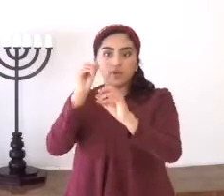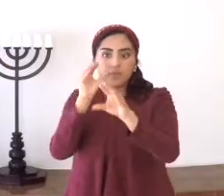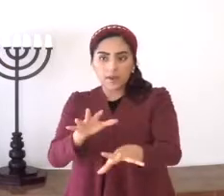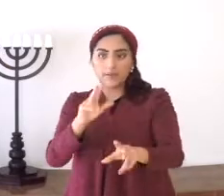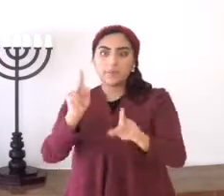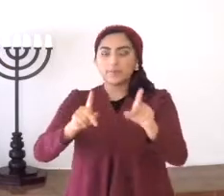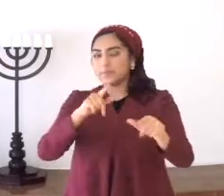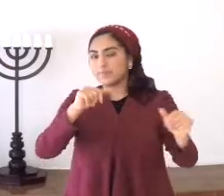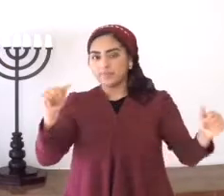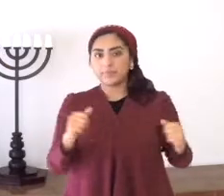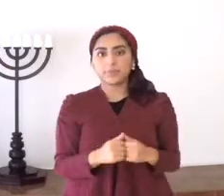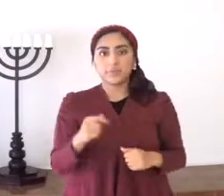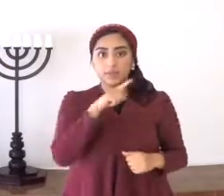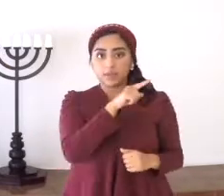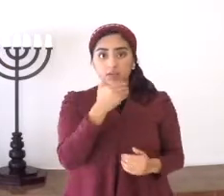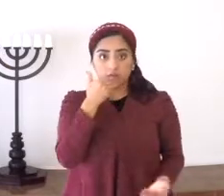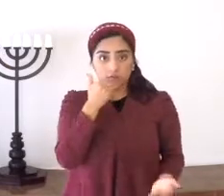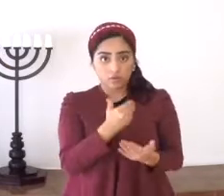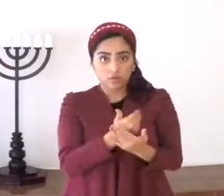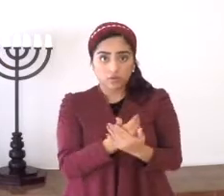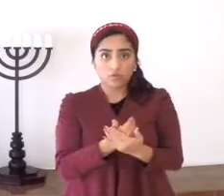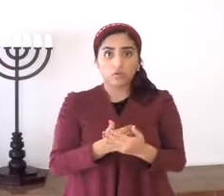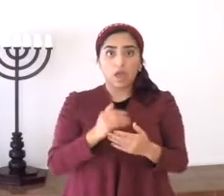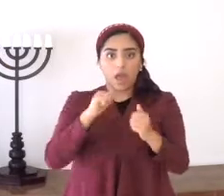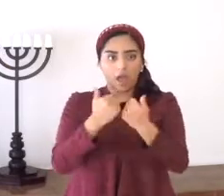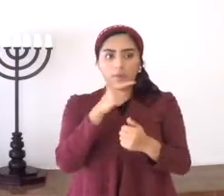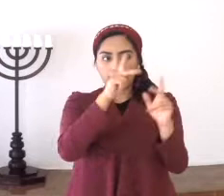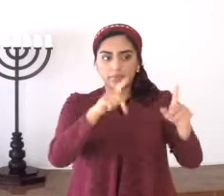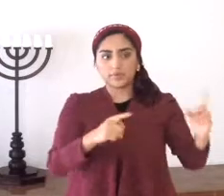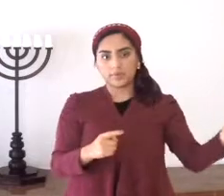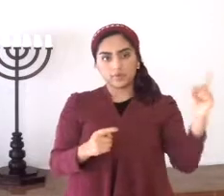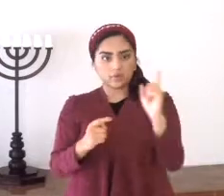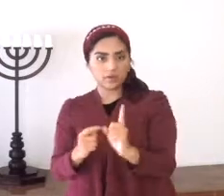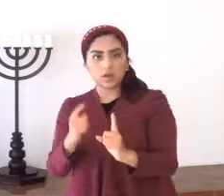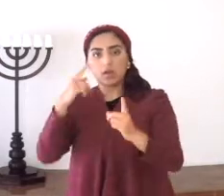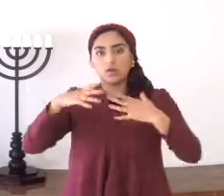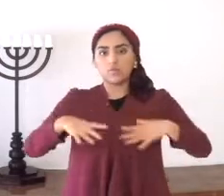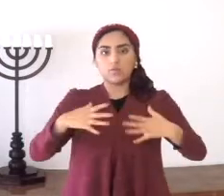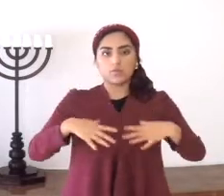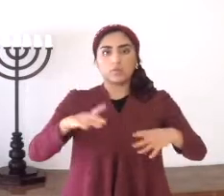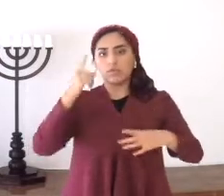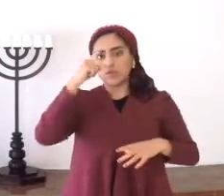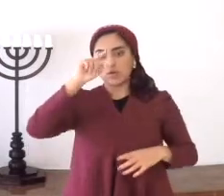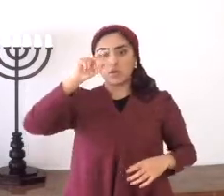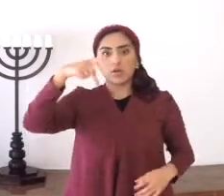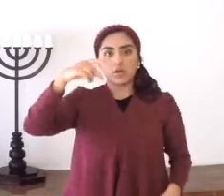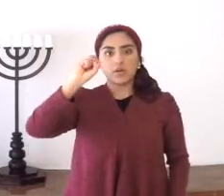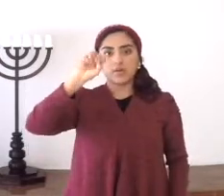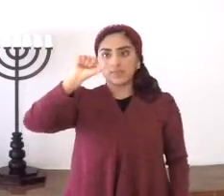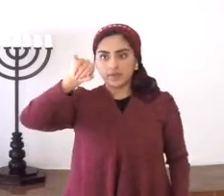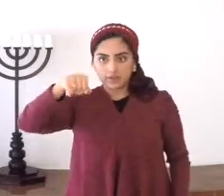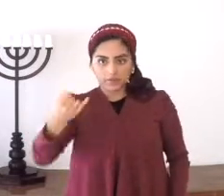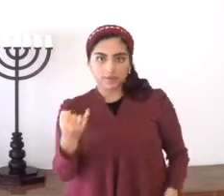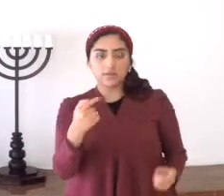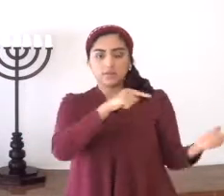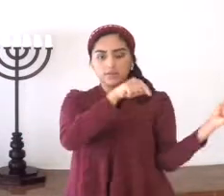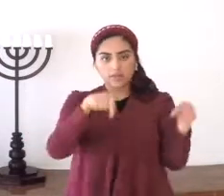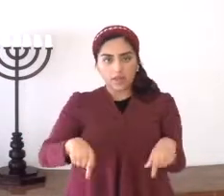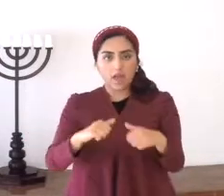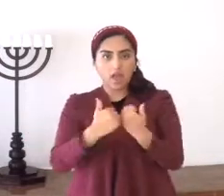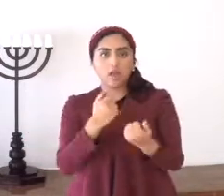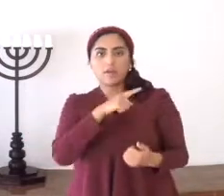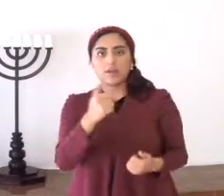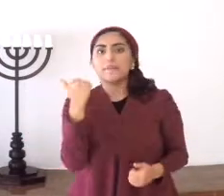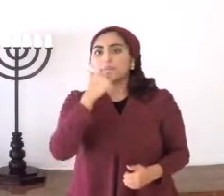Tanaj. Y consultan a los adivinos y a los agoreros. Entonces dio un testimonio cómo vino la persona vestida a Pesaj,